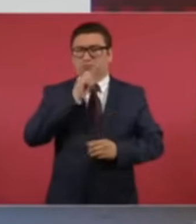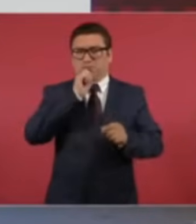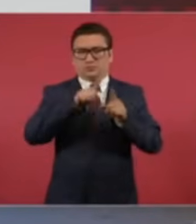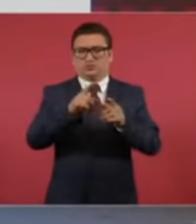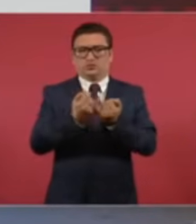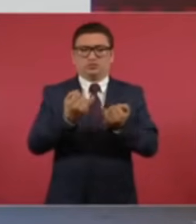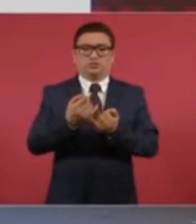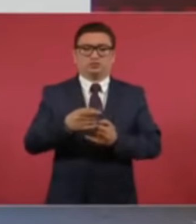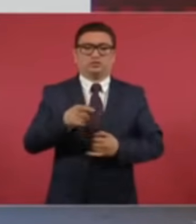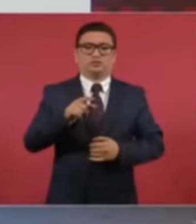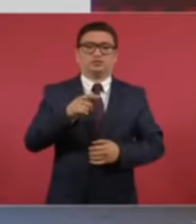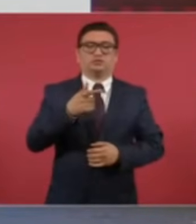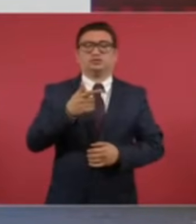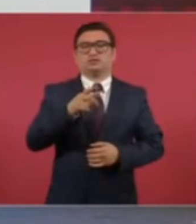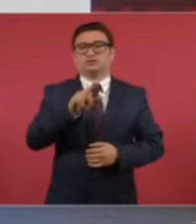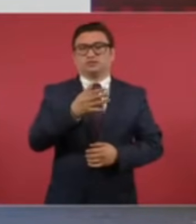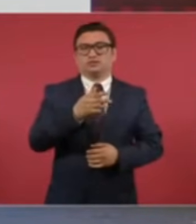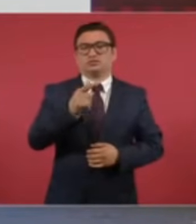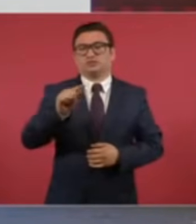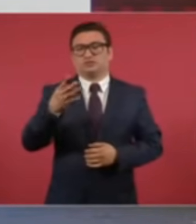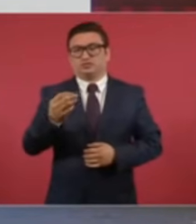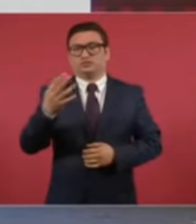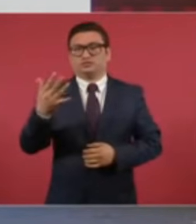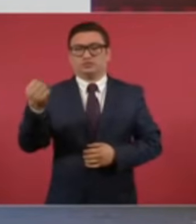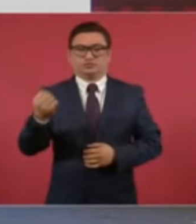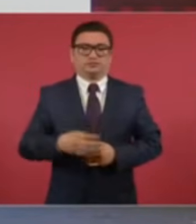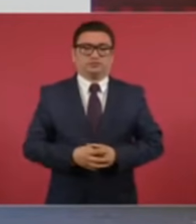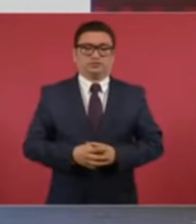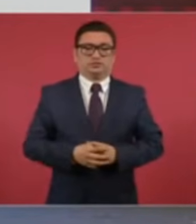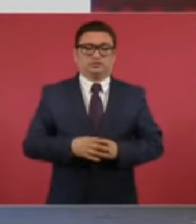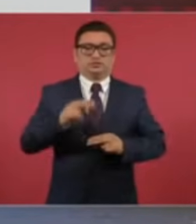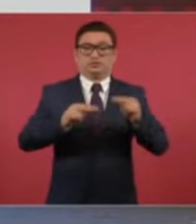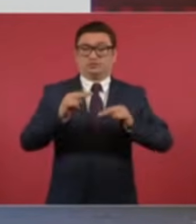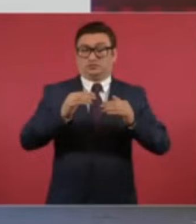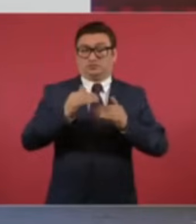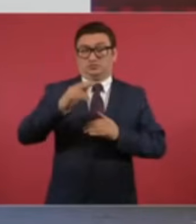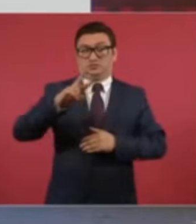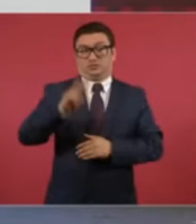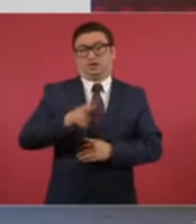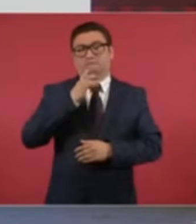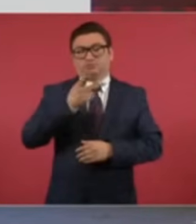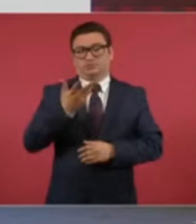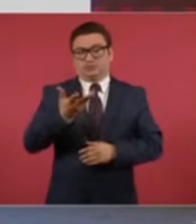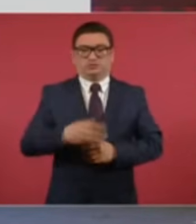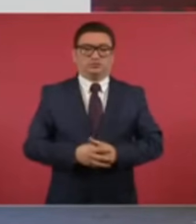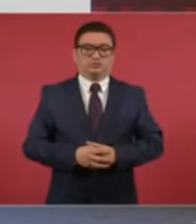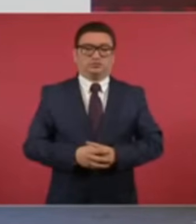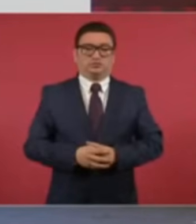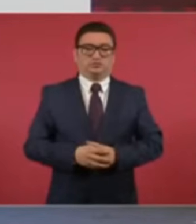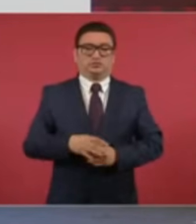78%, 79, 59. Y incremento real es mejor. Fox